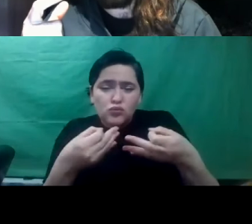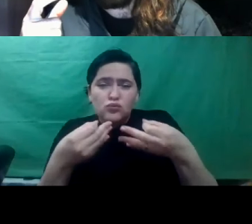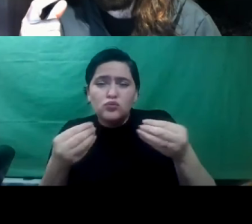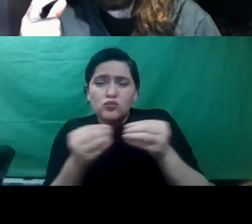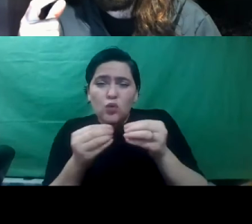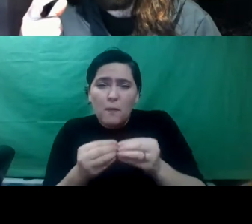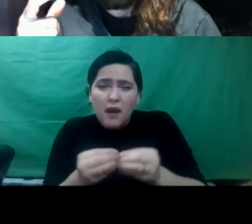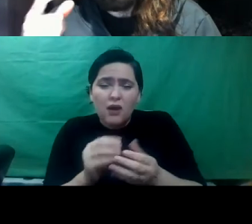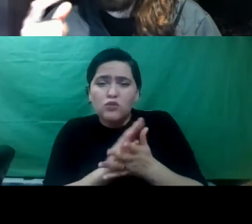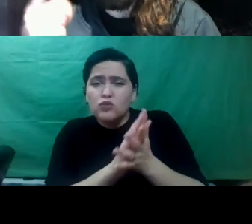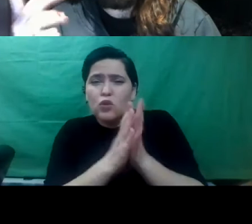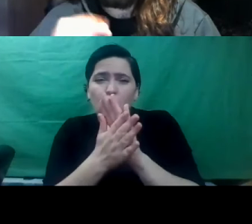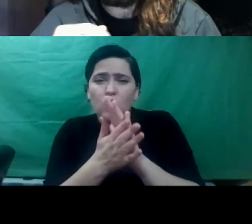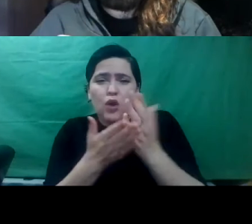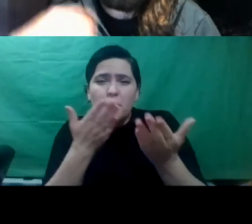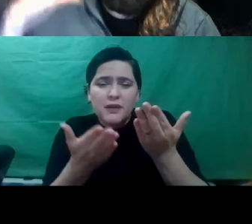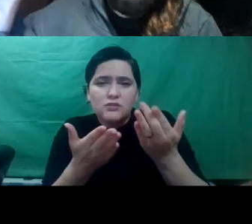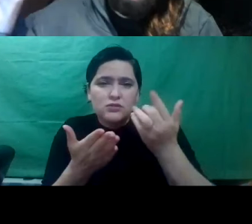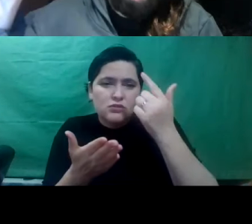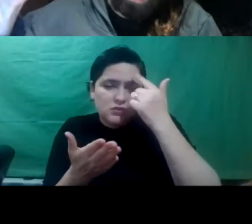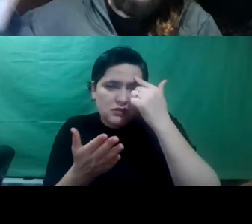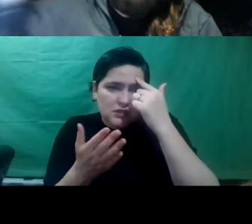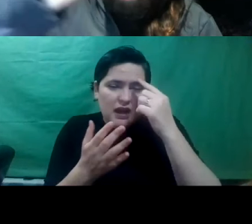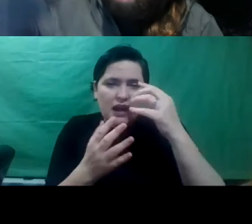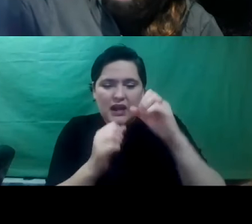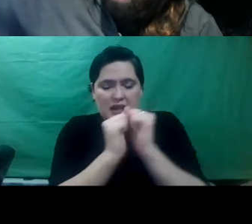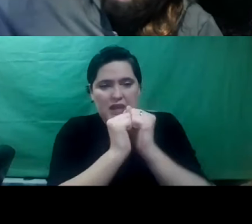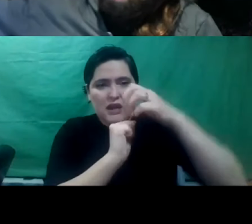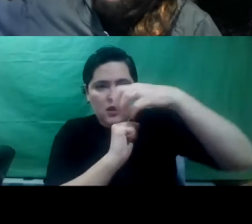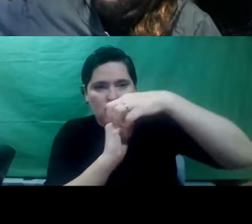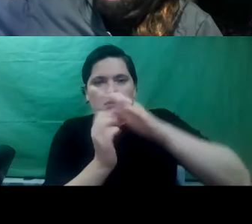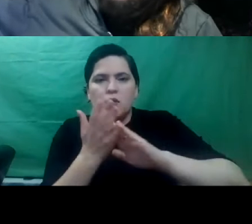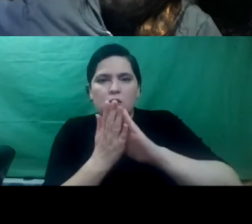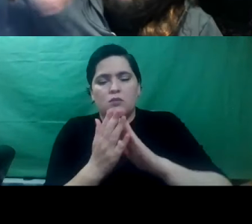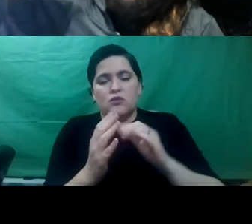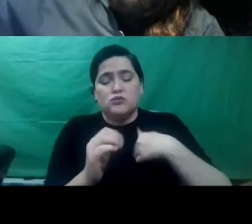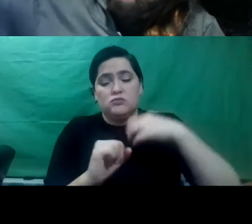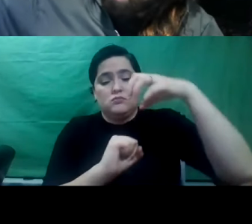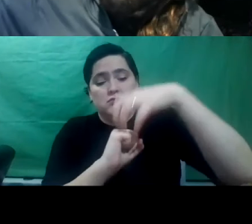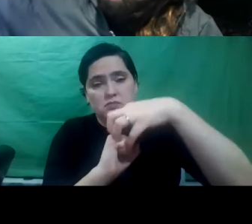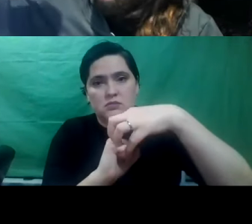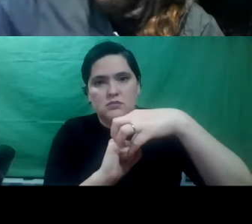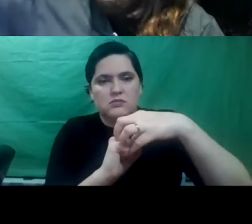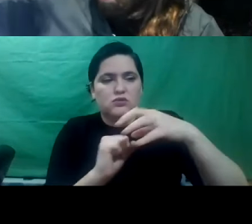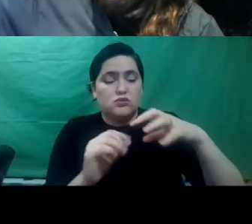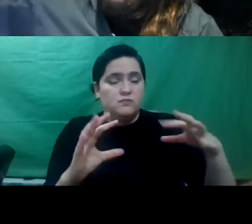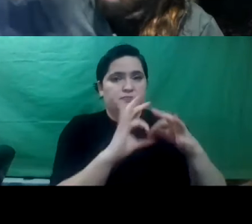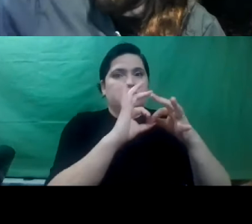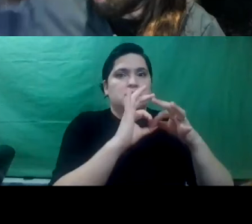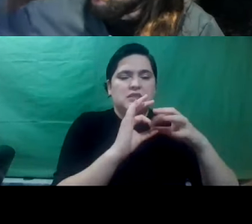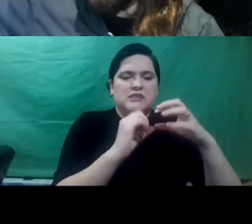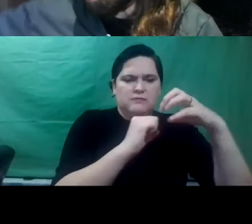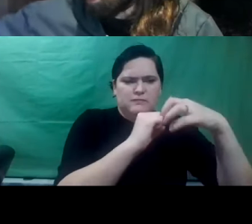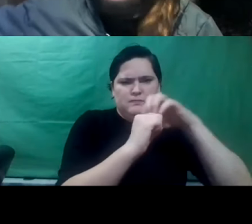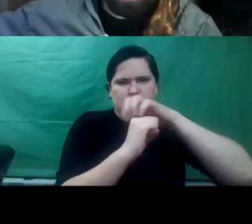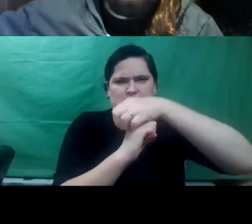región en el conectoma. Es decir, yo soy una región, estoy conectado a 100 otras regiones, con cada una de las regiones tengo un valor de conectividad